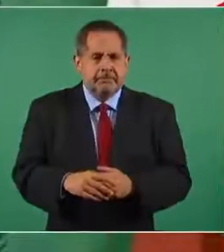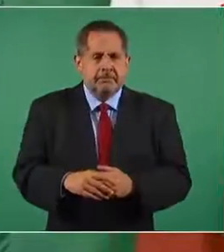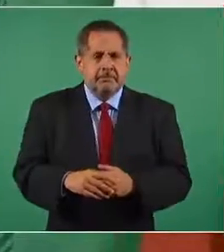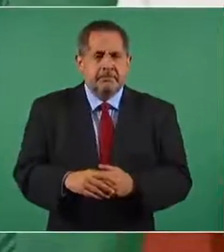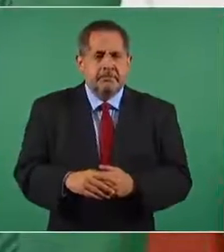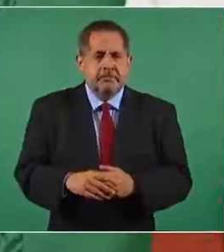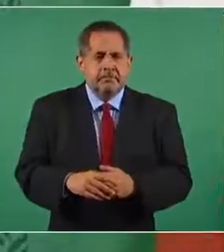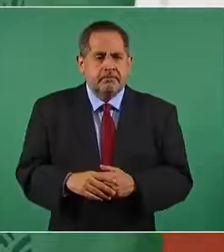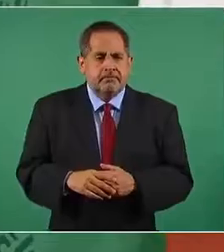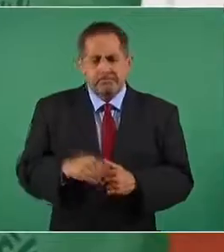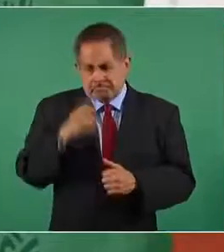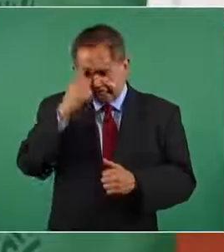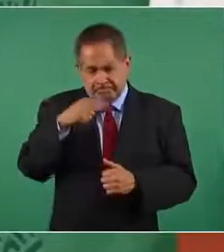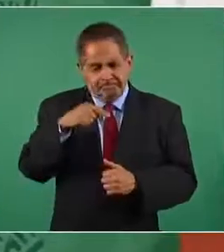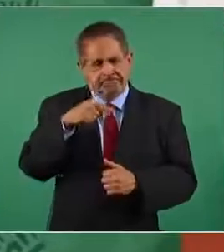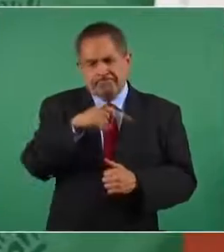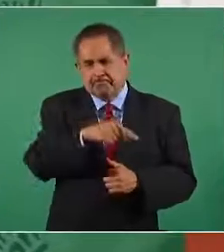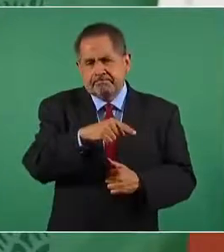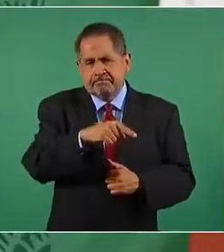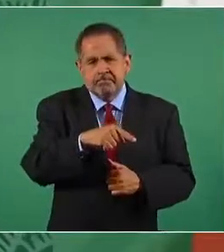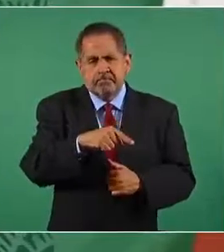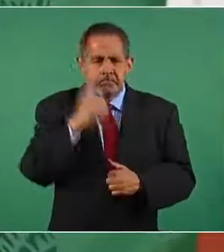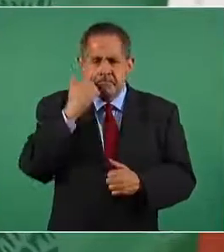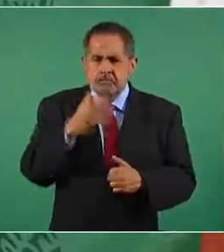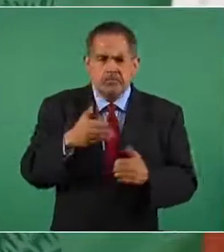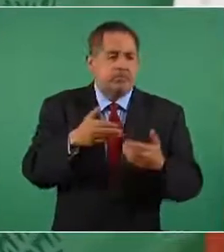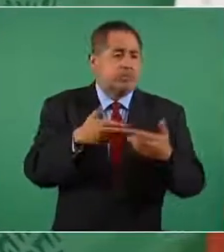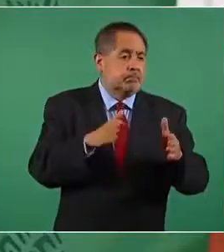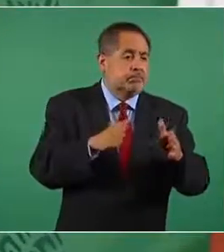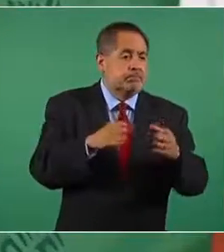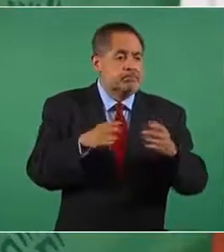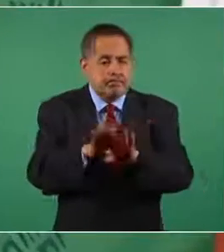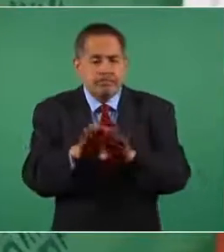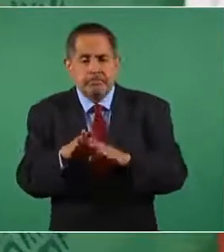abierta solo parcialmente la frontera,